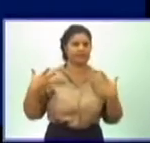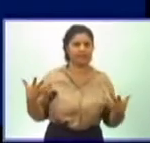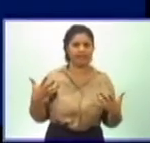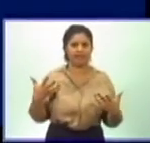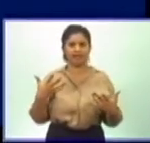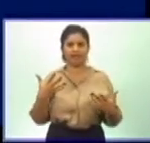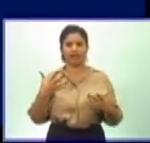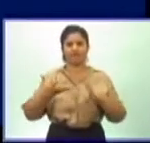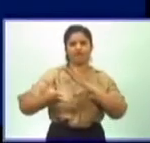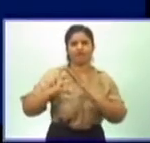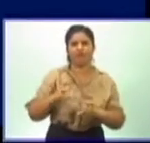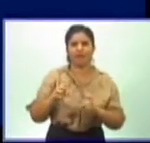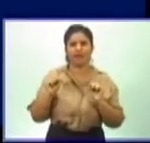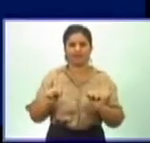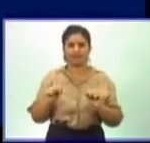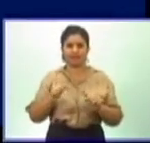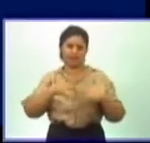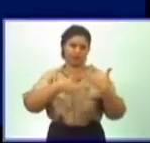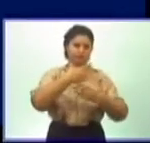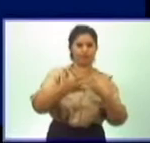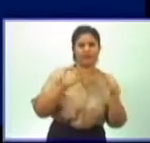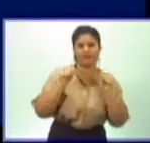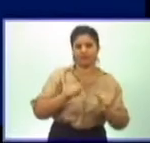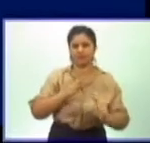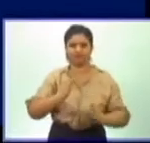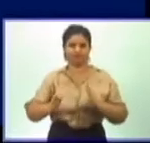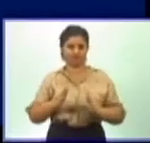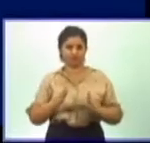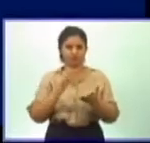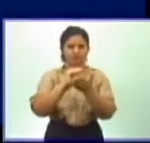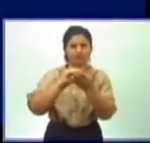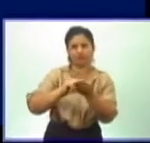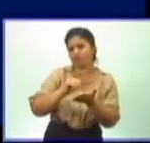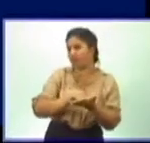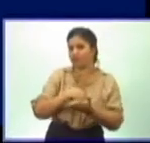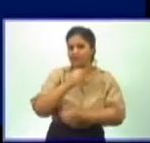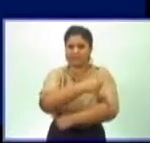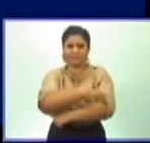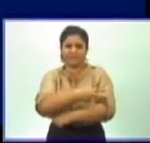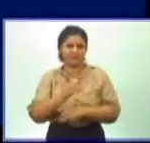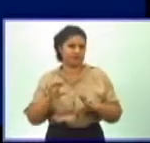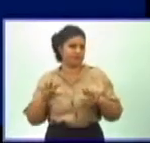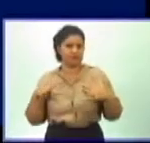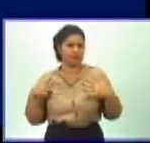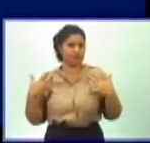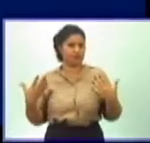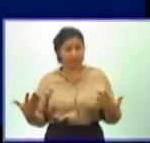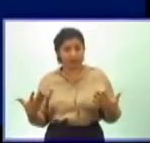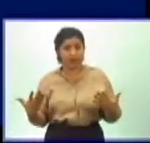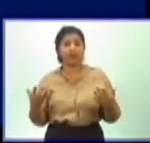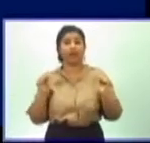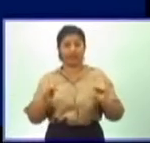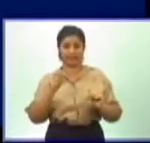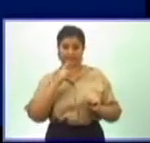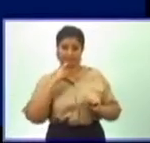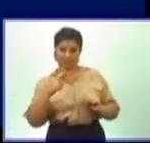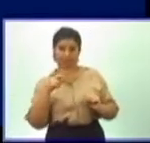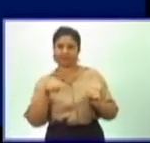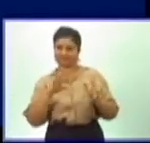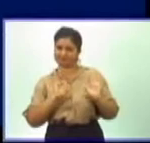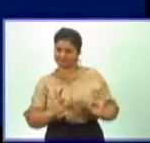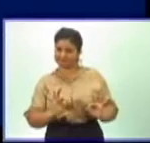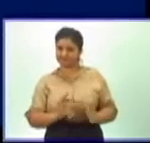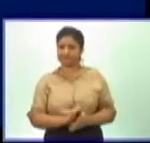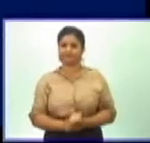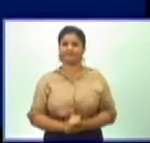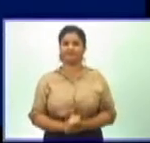¿Y dónde se desarrolla la acción? Por tanto, la respuesta debía quedar de la siguiente